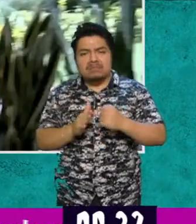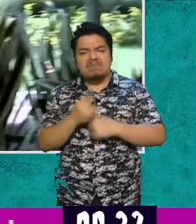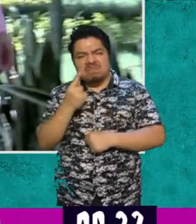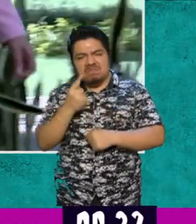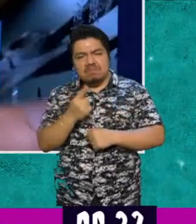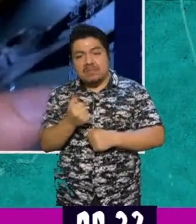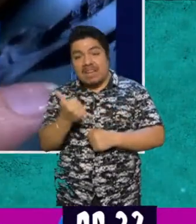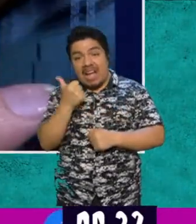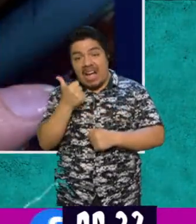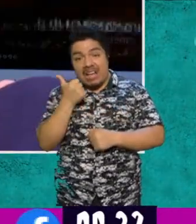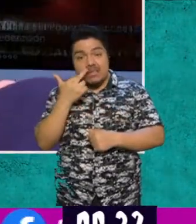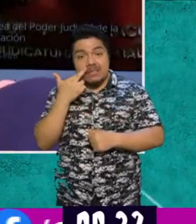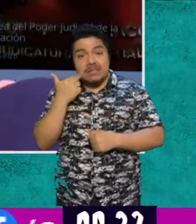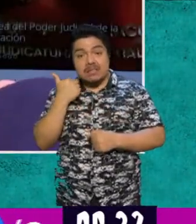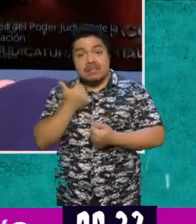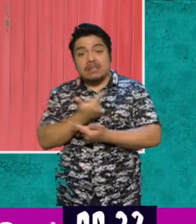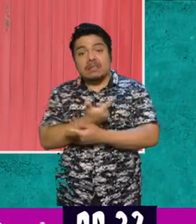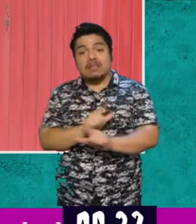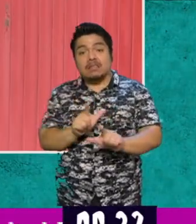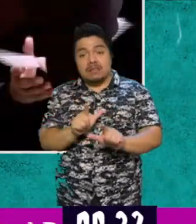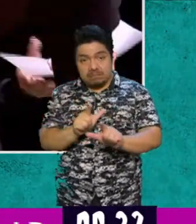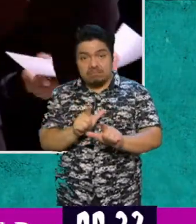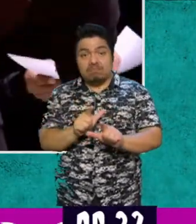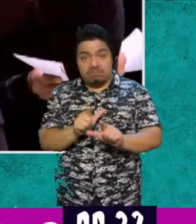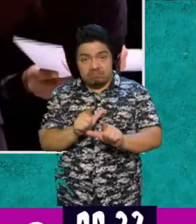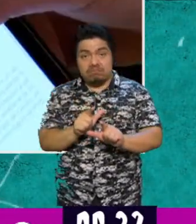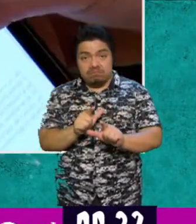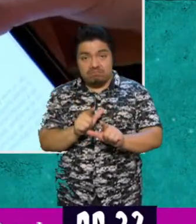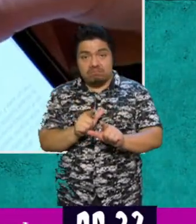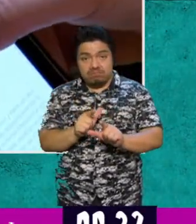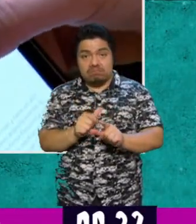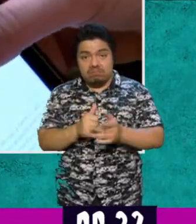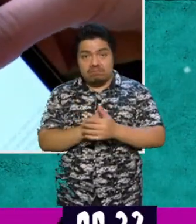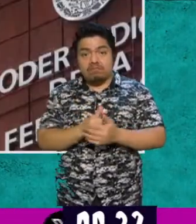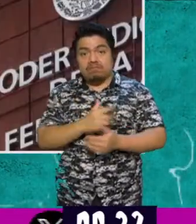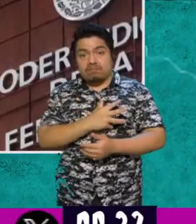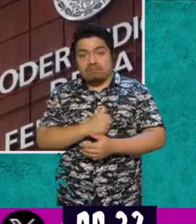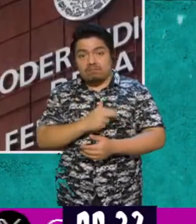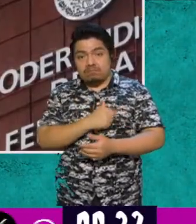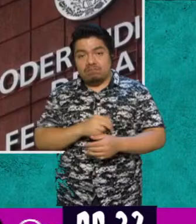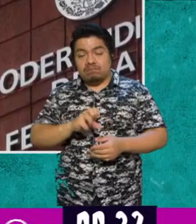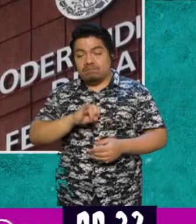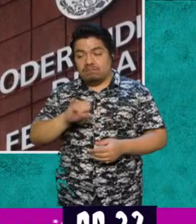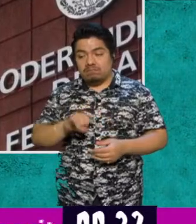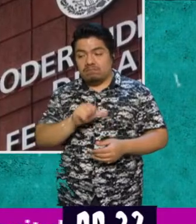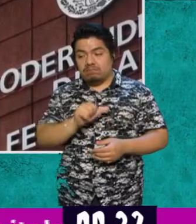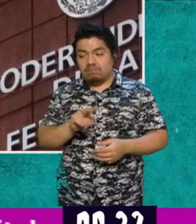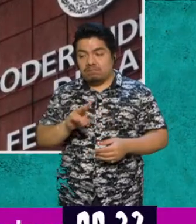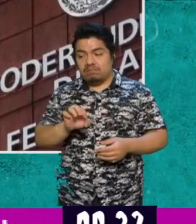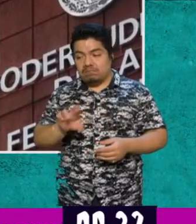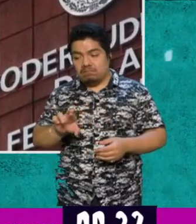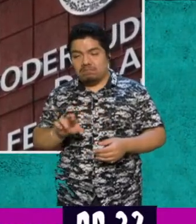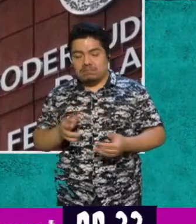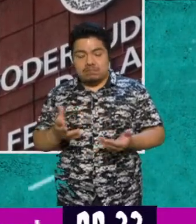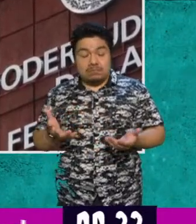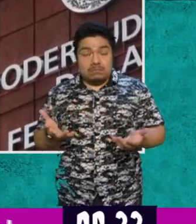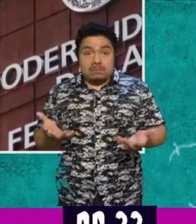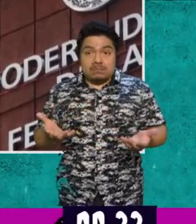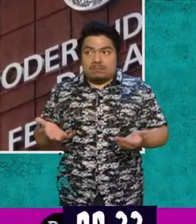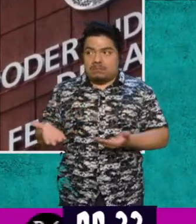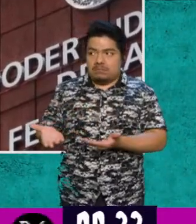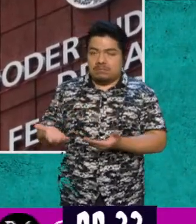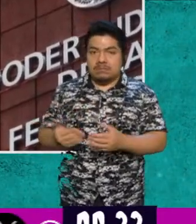a 6 implicados en el homicidio del hijo de nuestro amigo Javier Sicilia, ¿no? Sí. Es terrible, porque